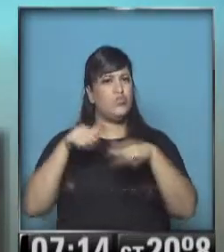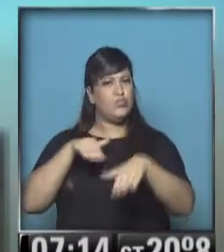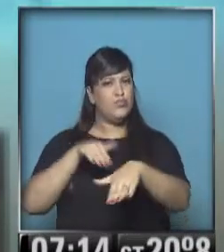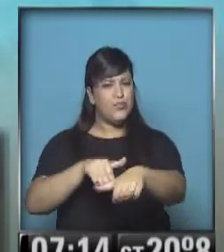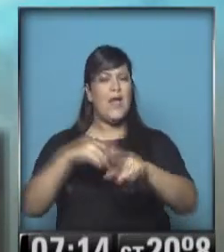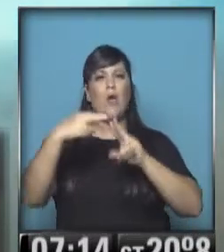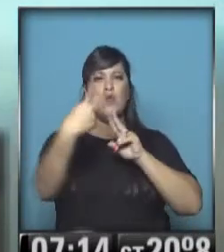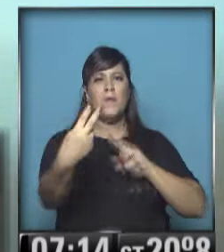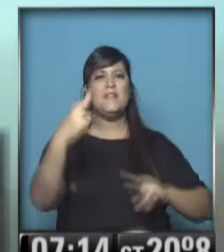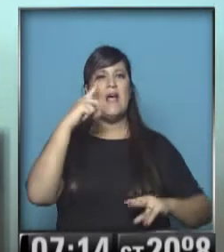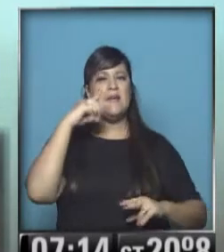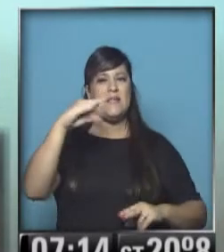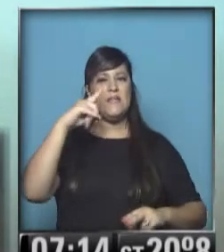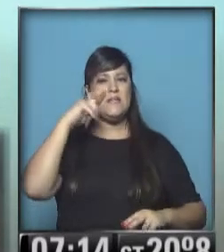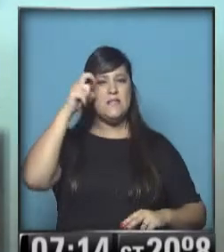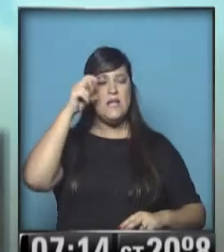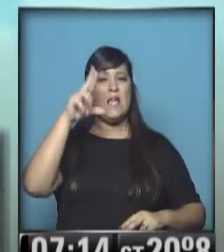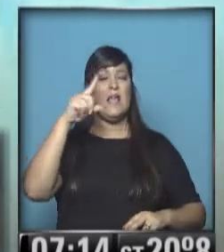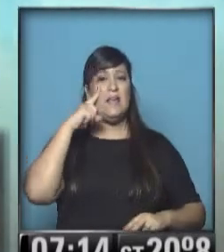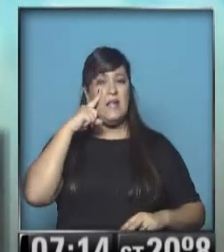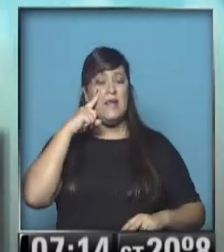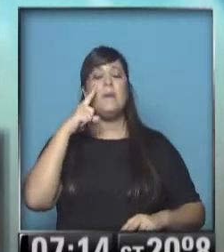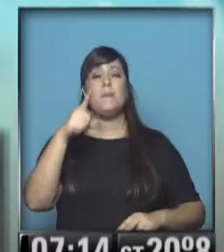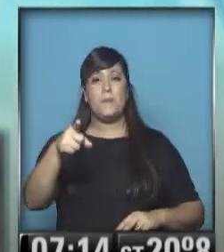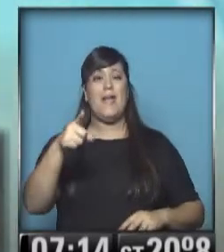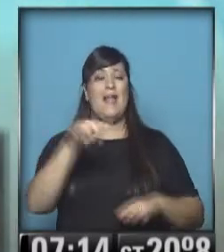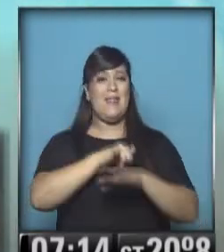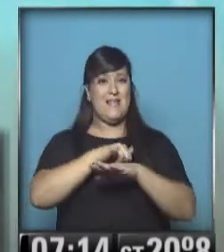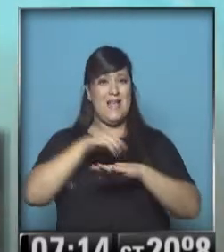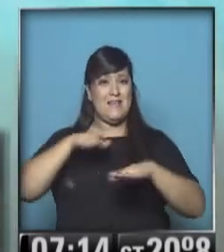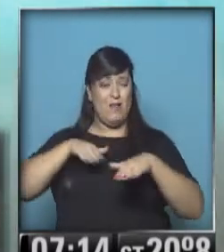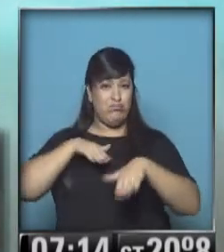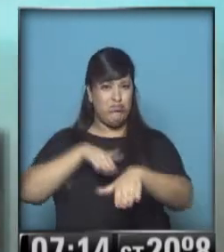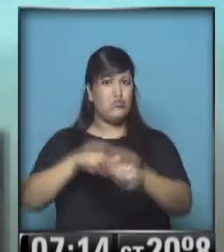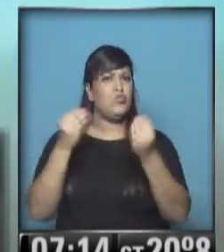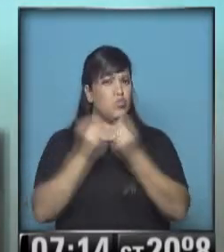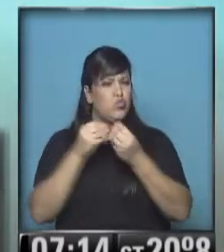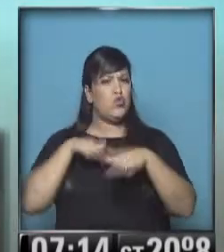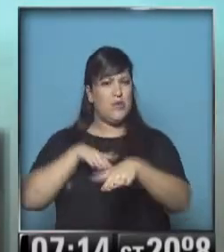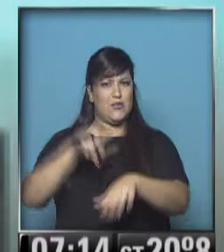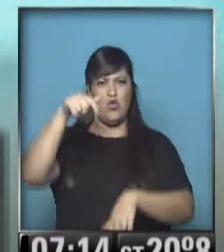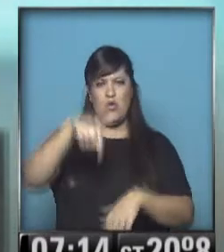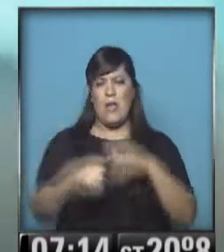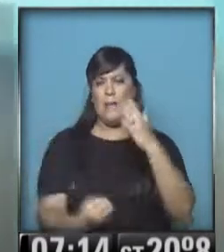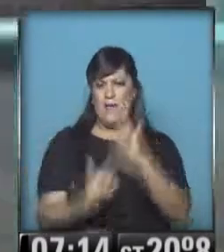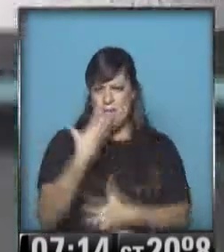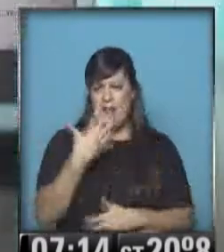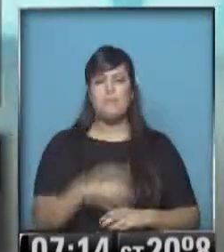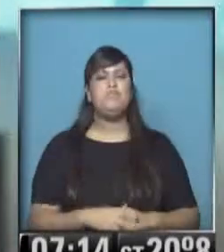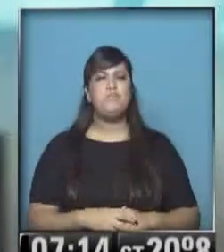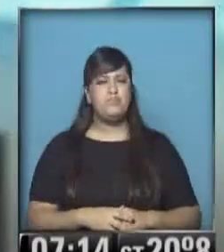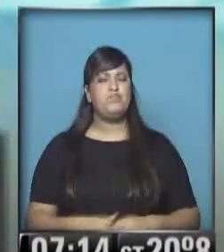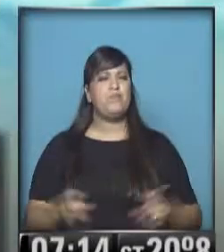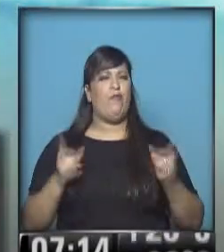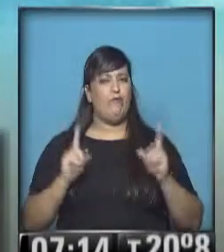la autopista Riquiri en el cruce con General Paz para quienes vienen desde Ezeiza. Muchísimo tránsito esta mañana, seguimos circulando.